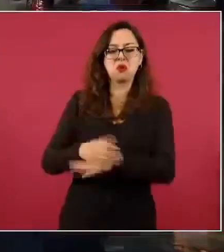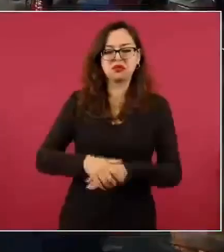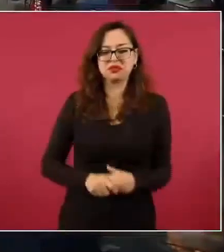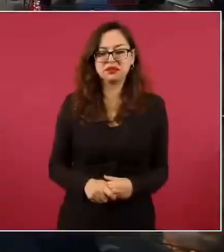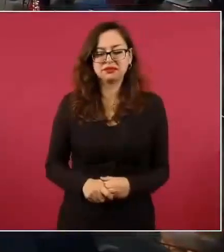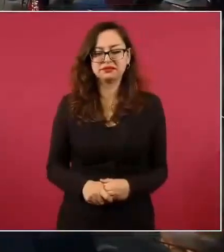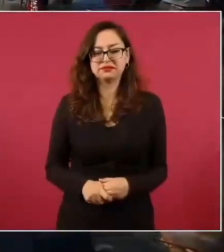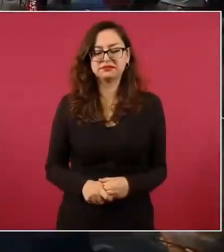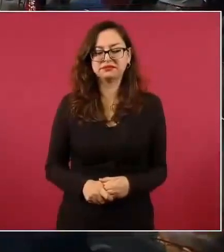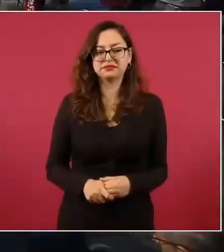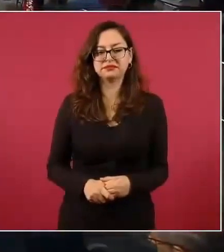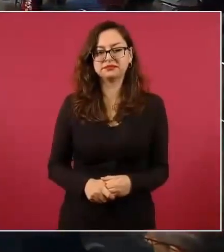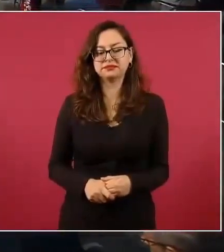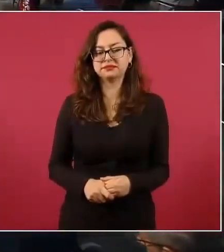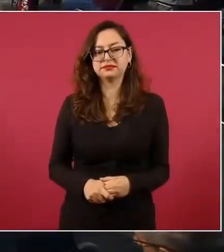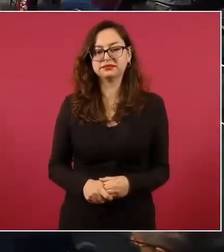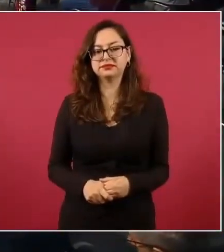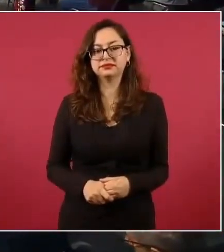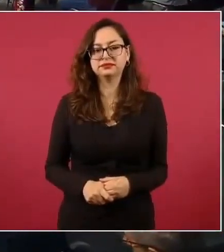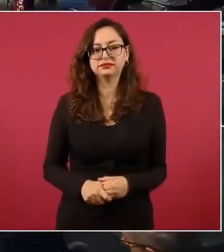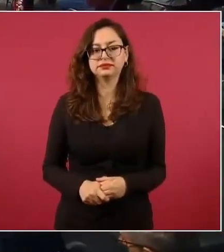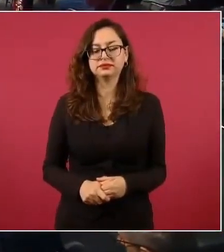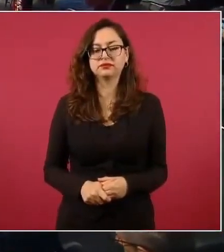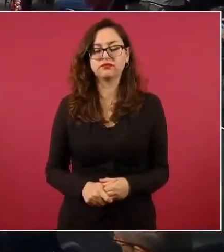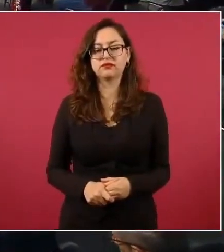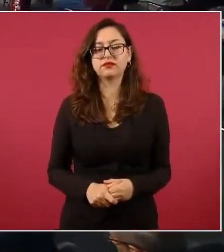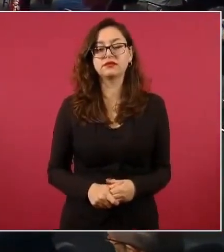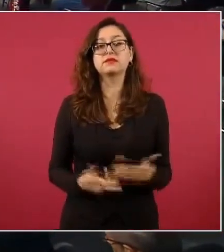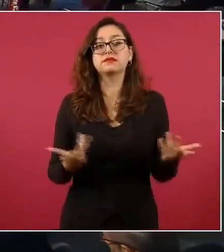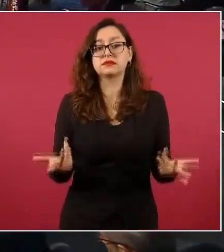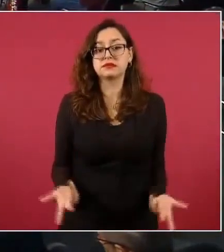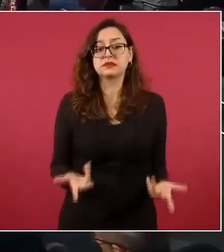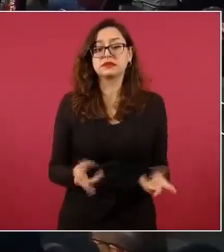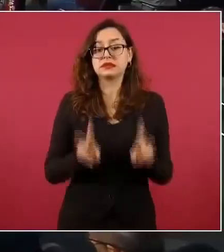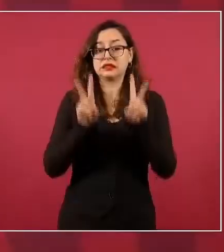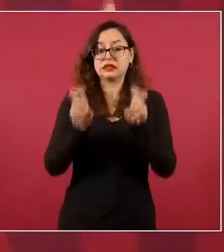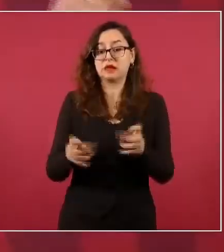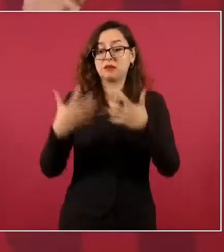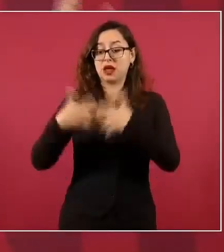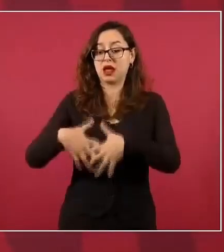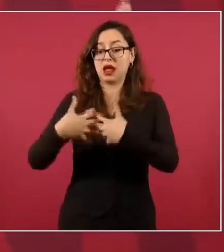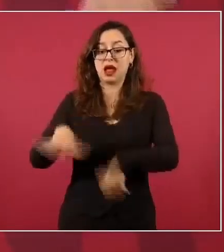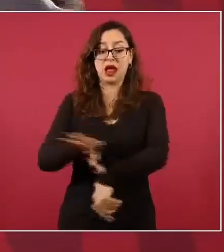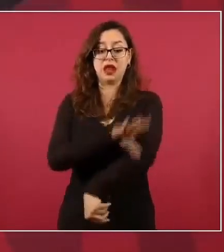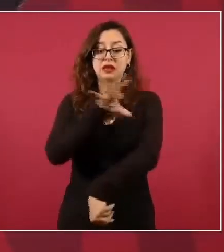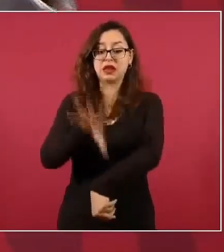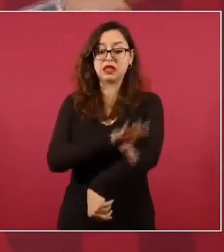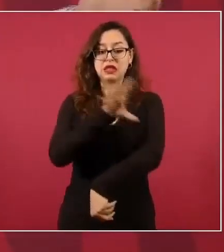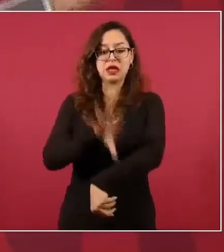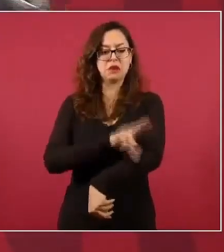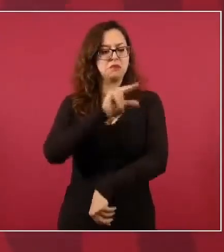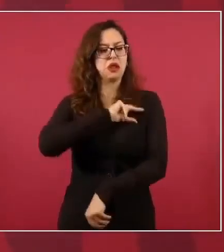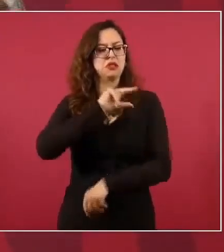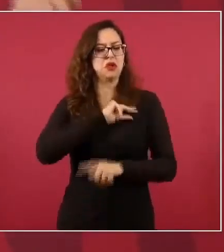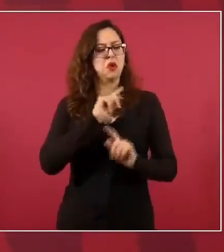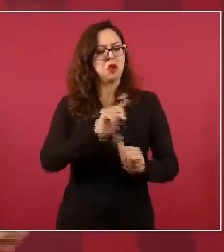Cuando se hace la reforma para privatizar la industria eléctrica, cuentan también